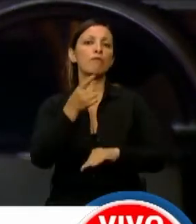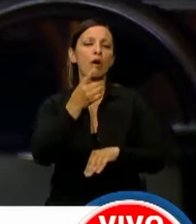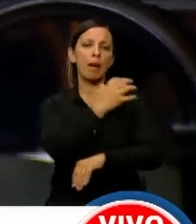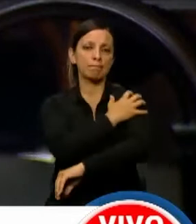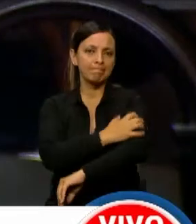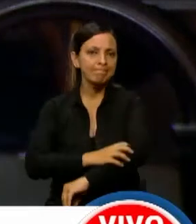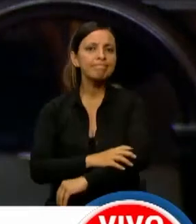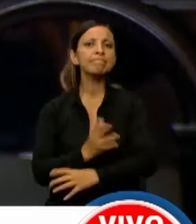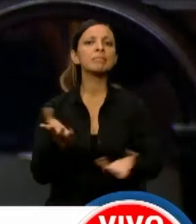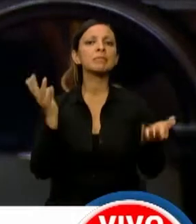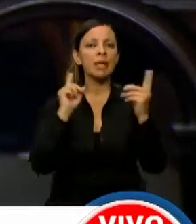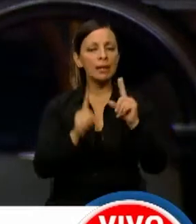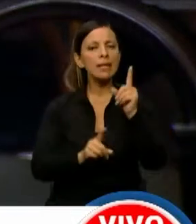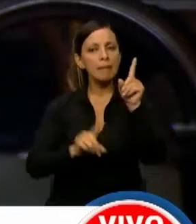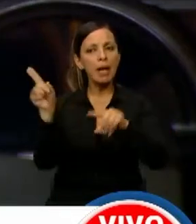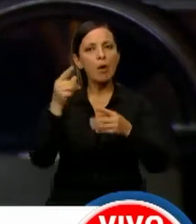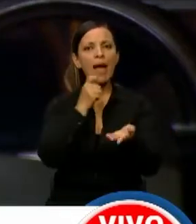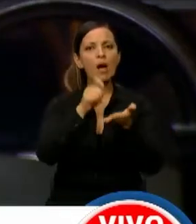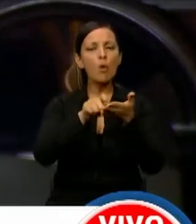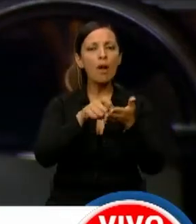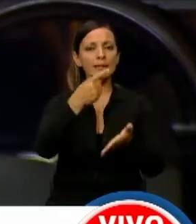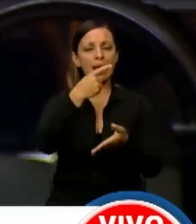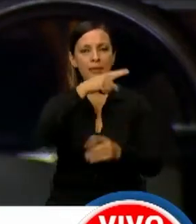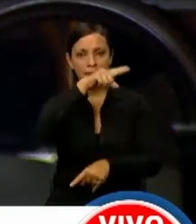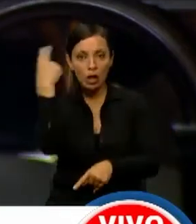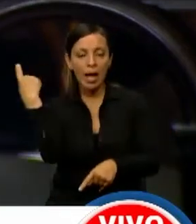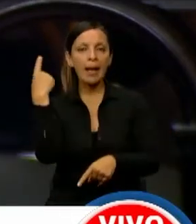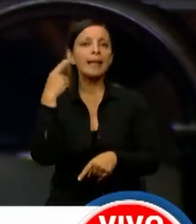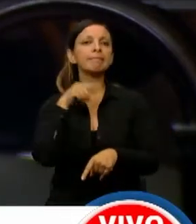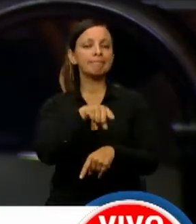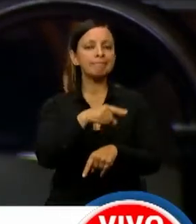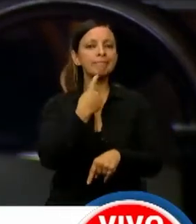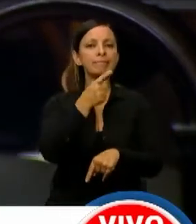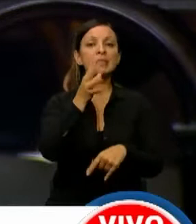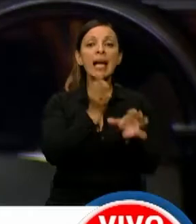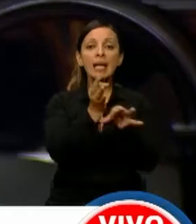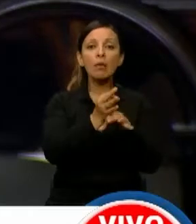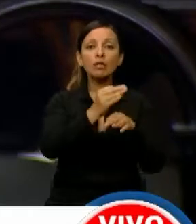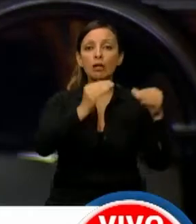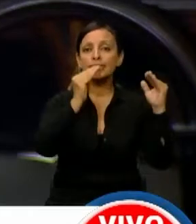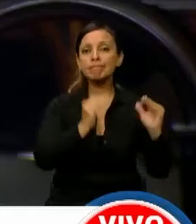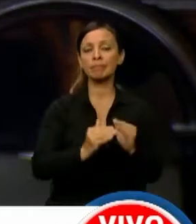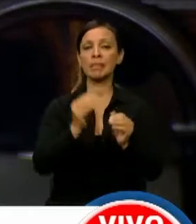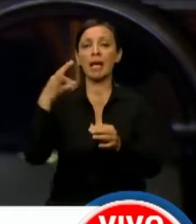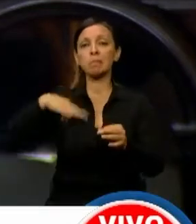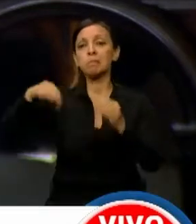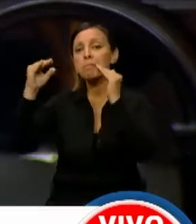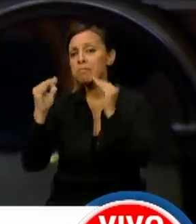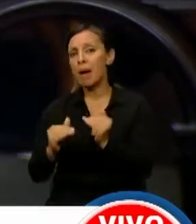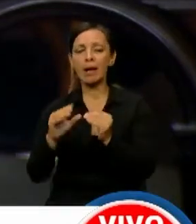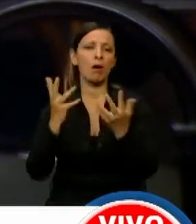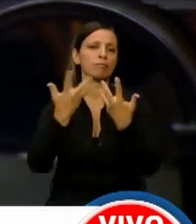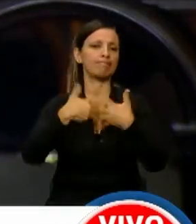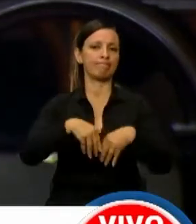pobreza. Y también lo reflejan nuestras encuestas nacionales. A menor nivel de educación y de ingresos hay mayor prevalencia